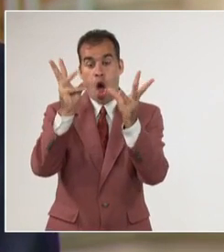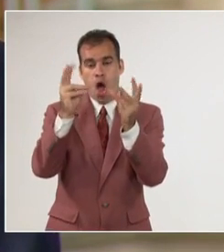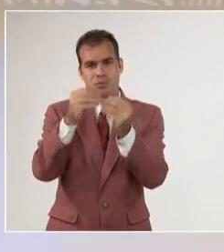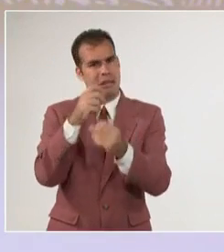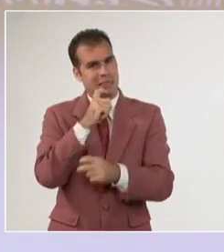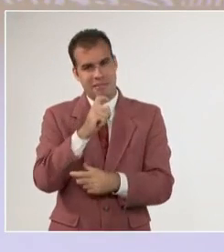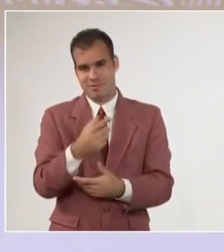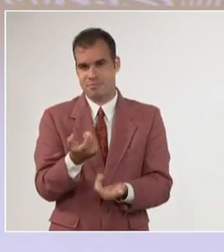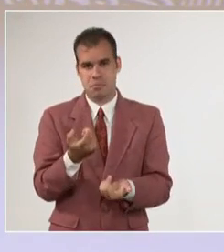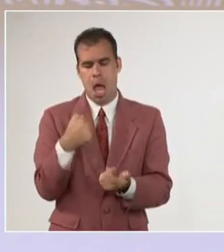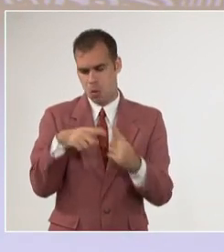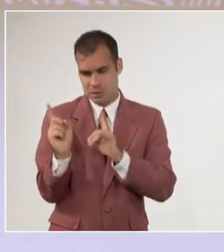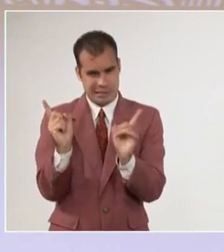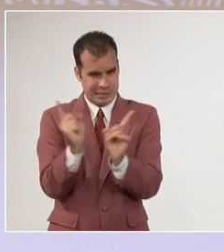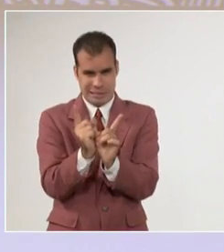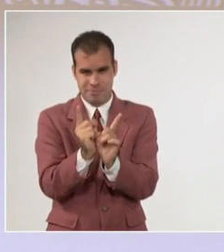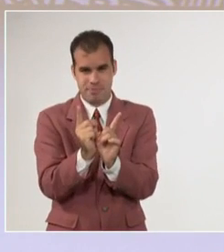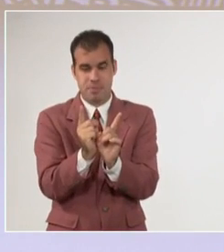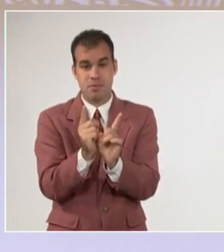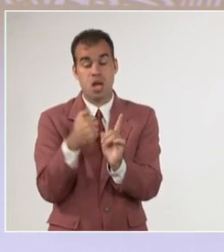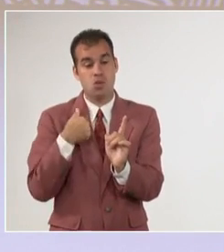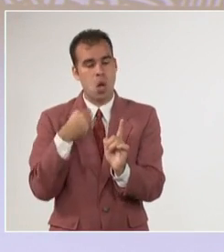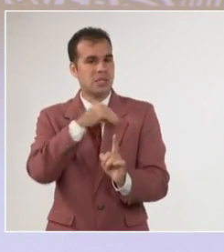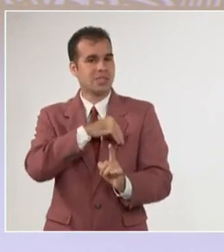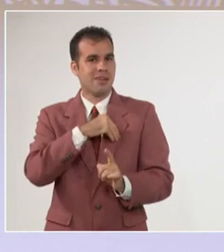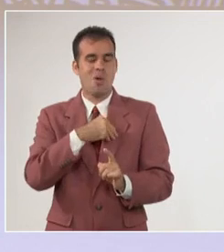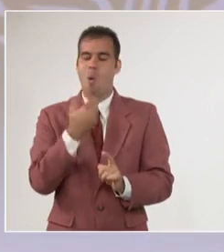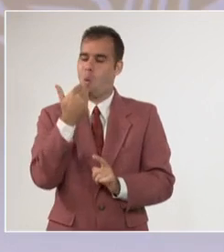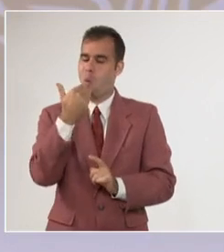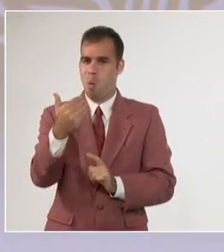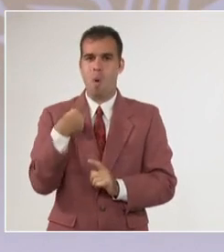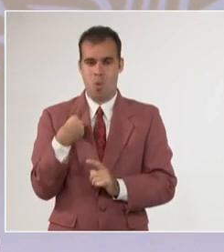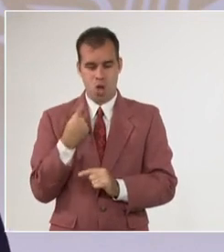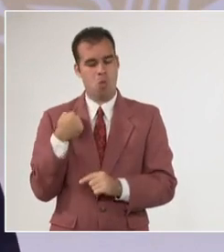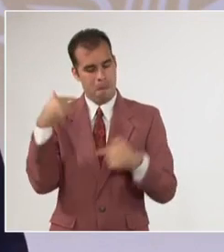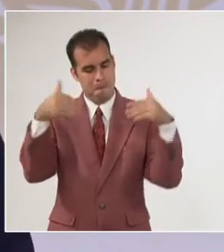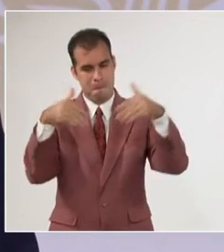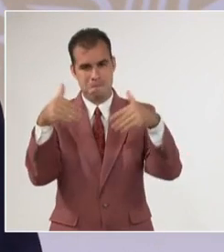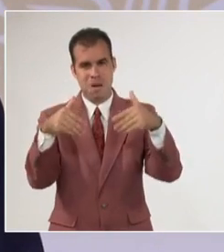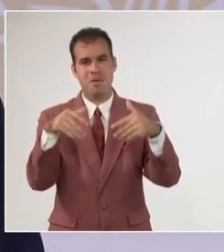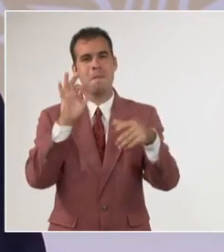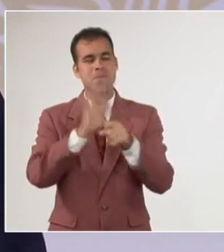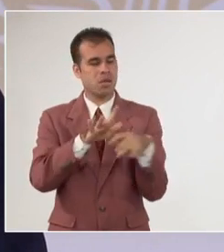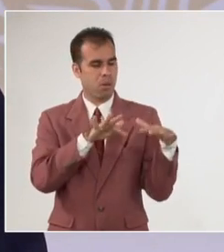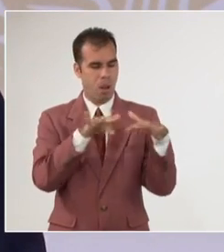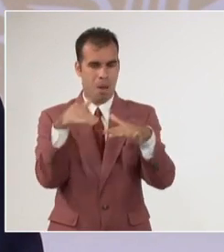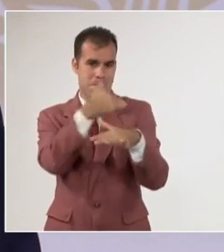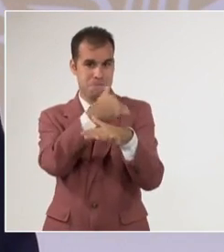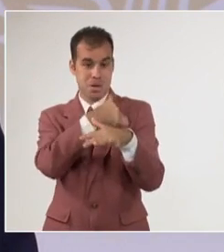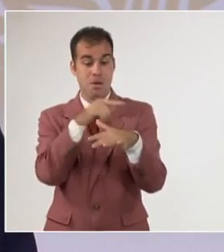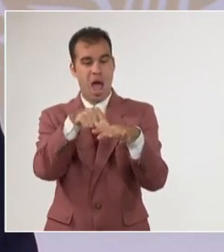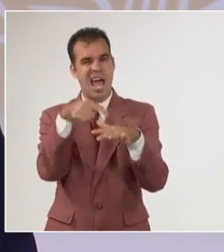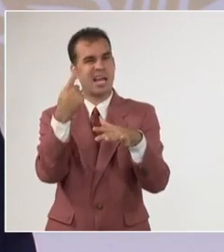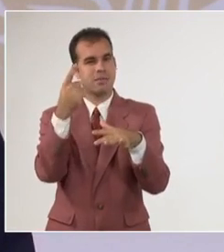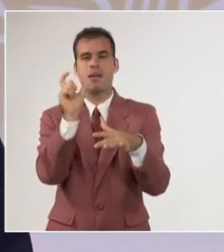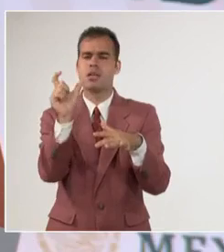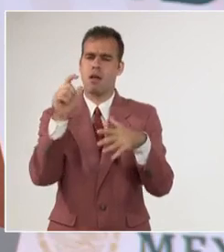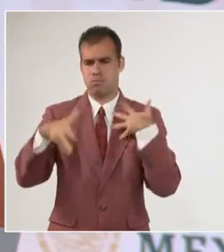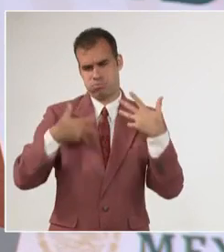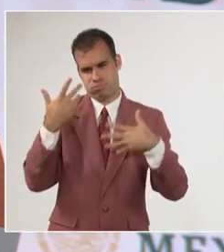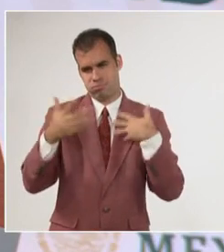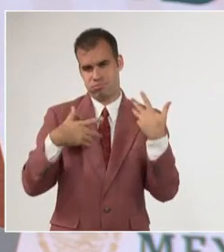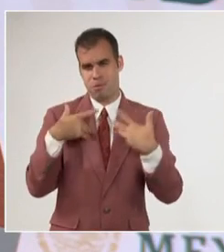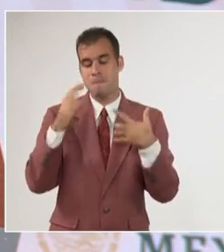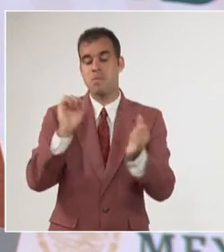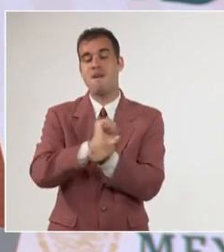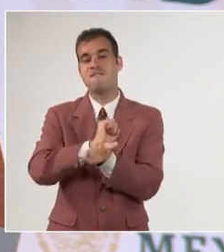breve, es un gran honor participar en el desfile militar que conmemora el inicio de la lucha por la independencia de México y expresar